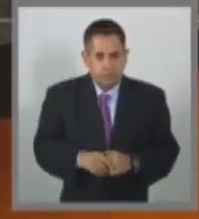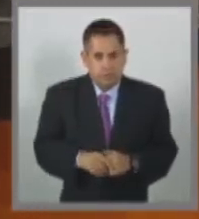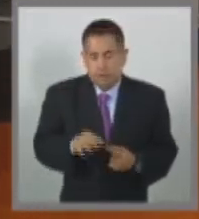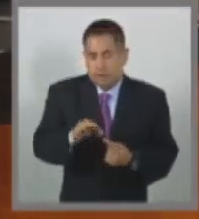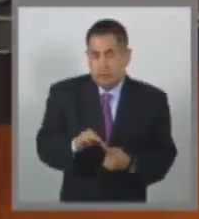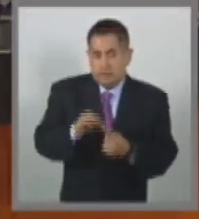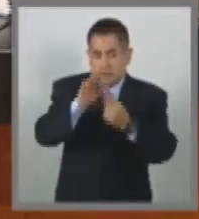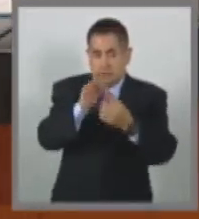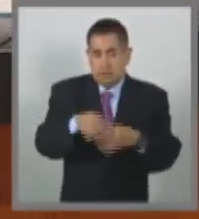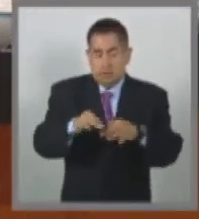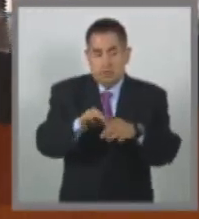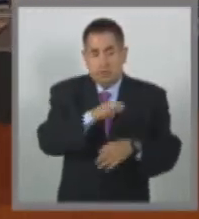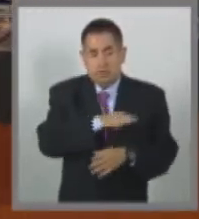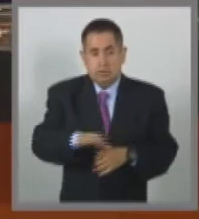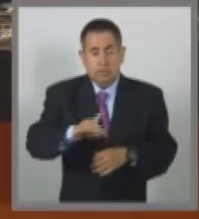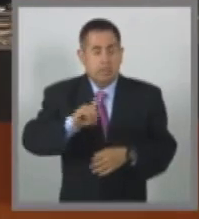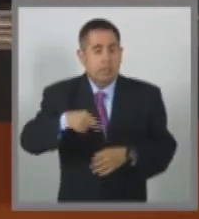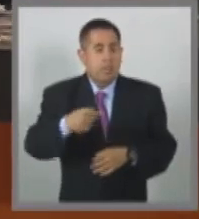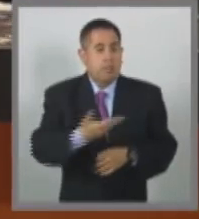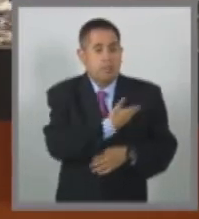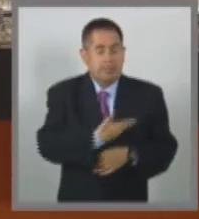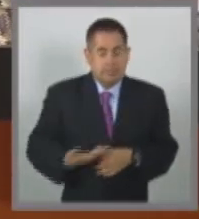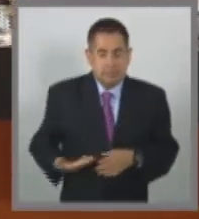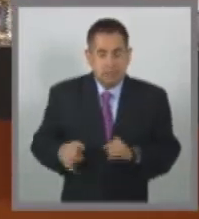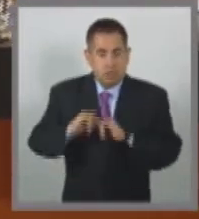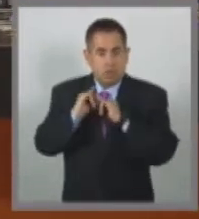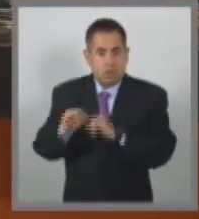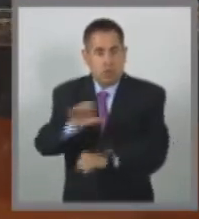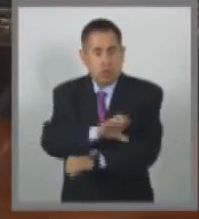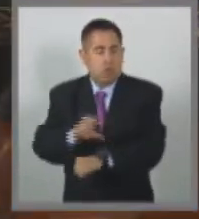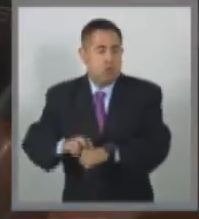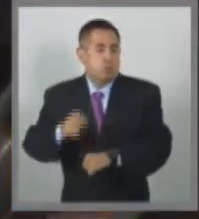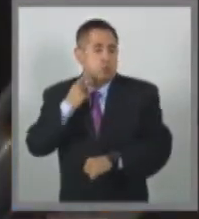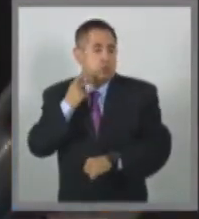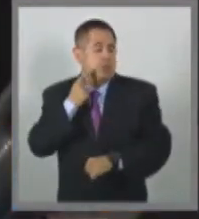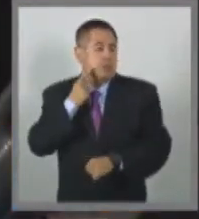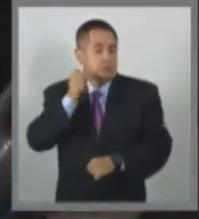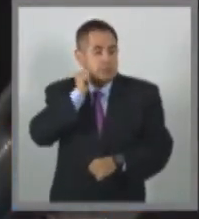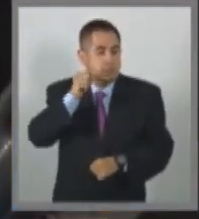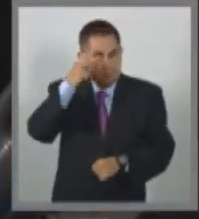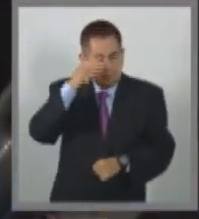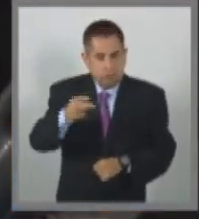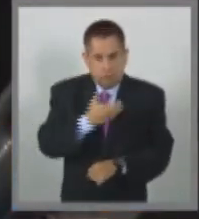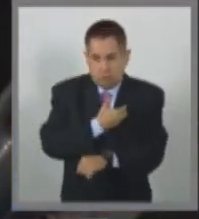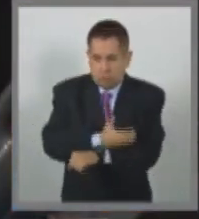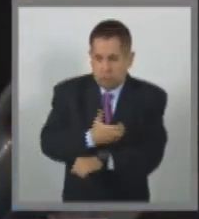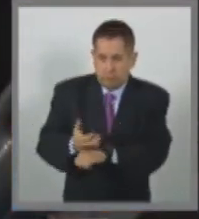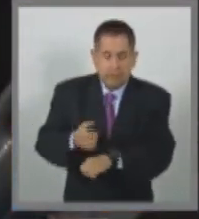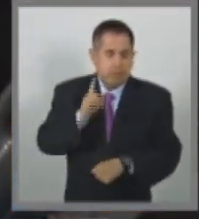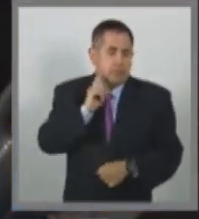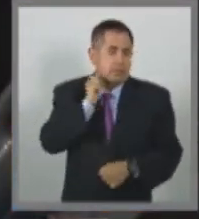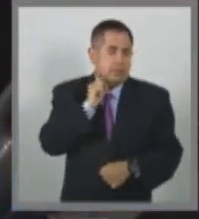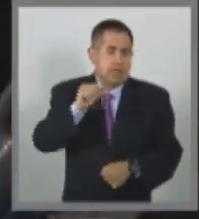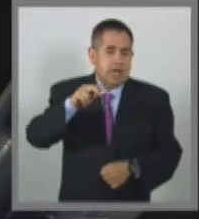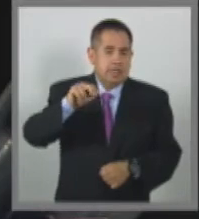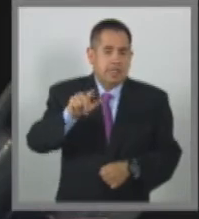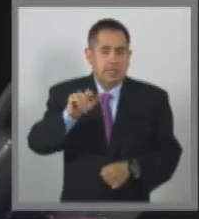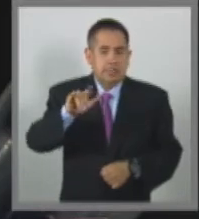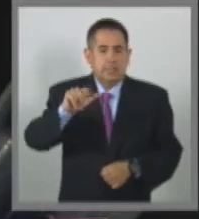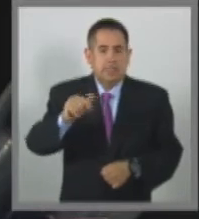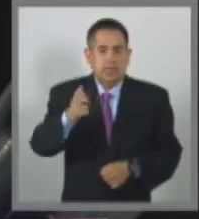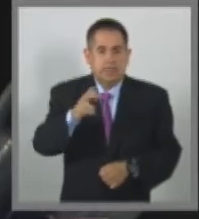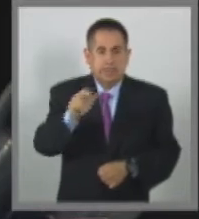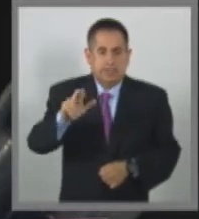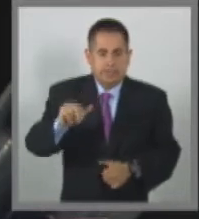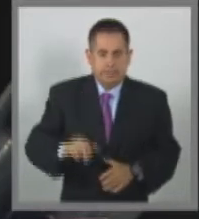la presencia de la Presidenta de la Junta de Coordinación Política del Senado de la República, nuestra compañera, la senadora Ana Lilia Herrera